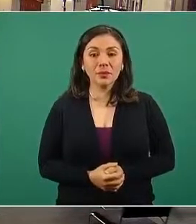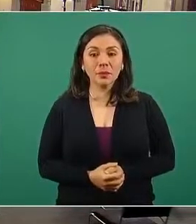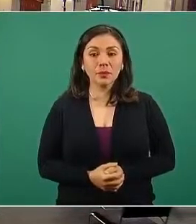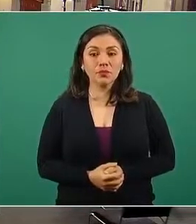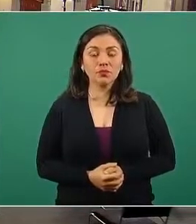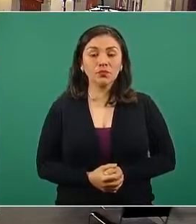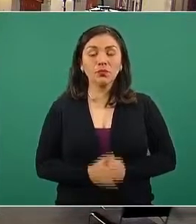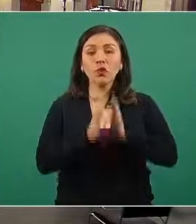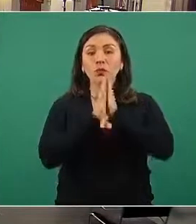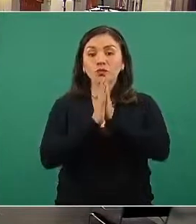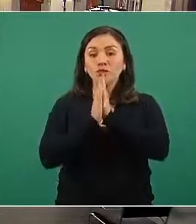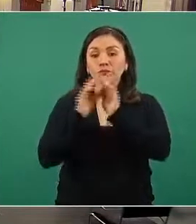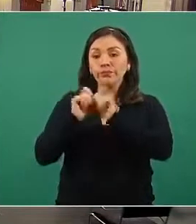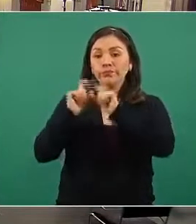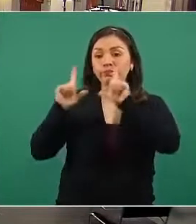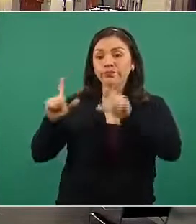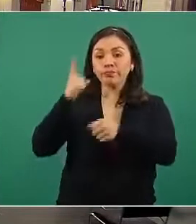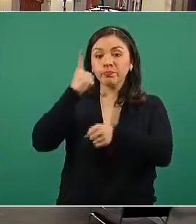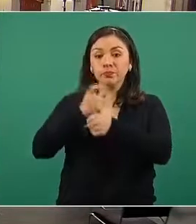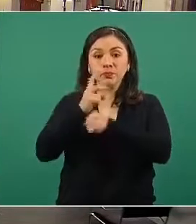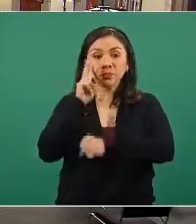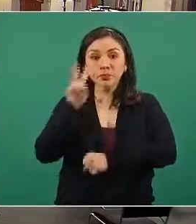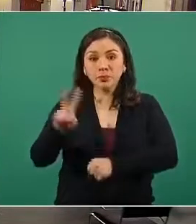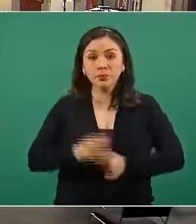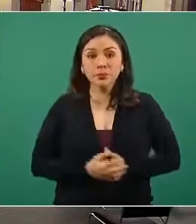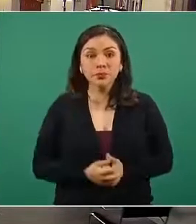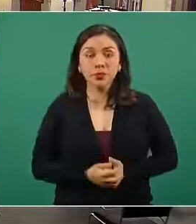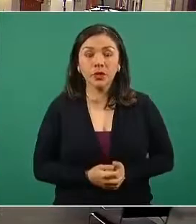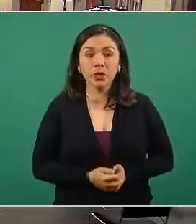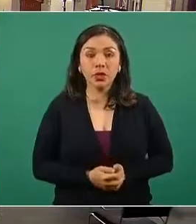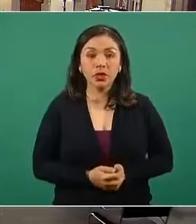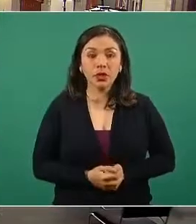Si nos comparten, por favor, la primera diapositiva.